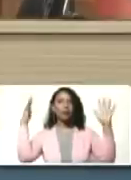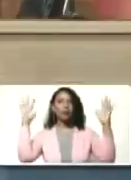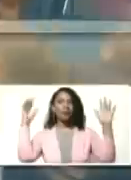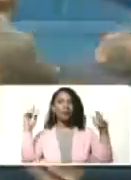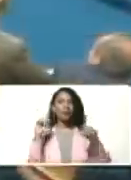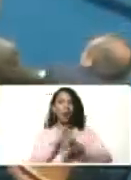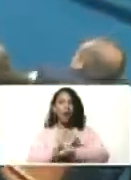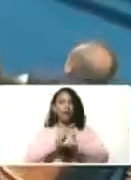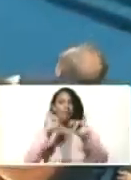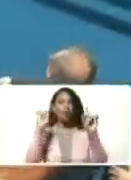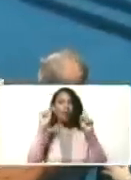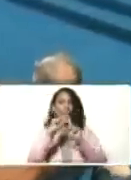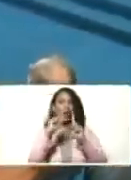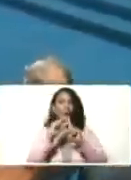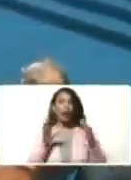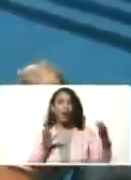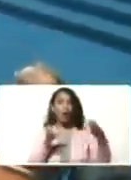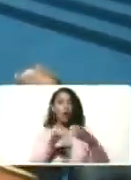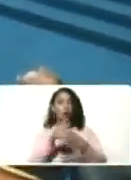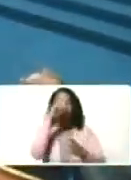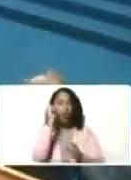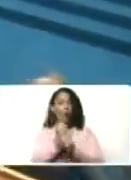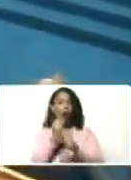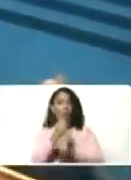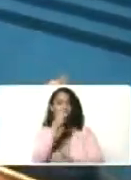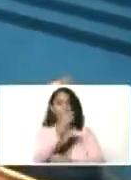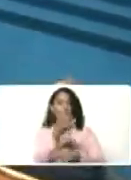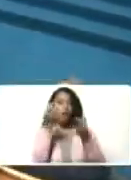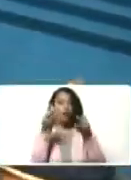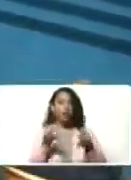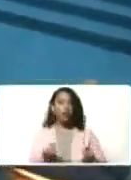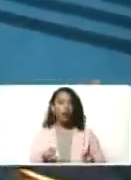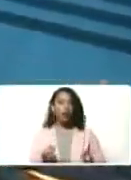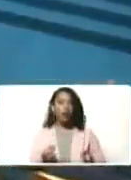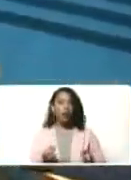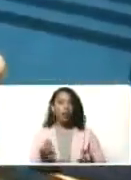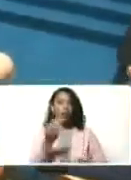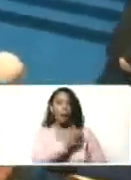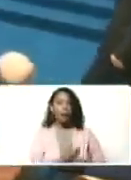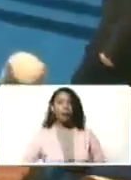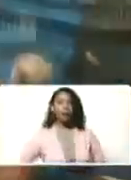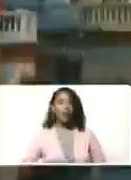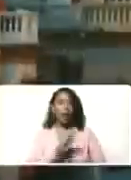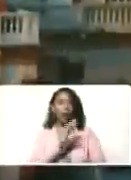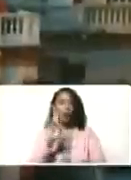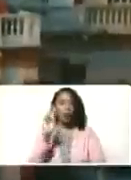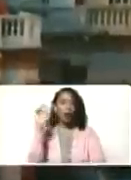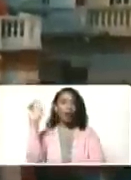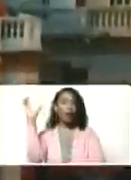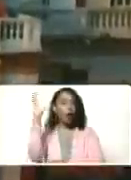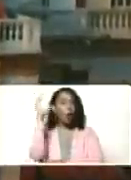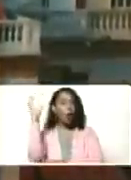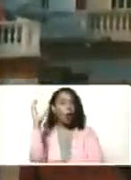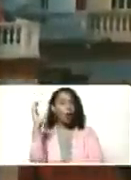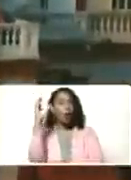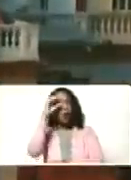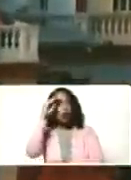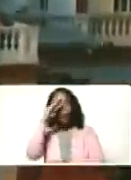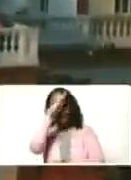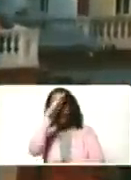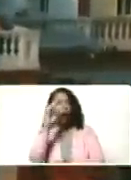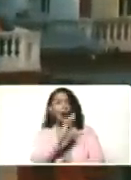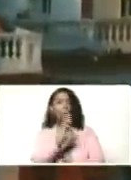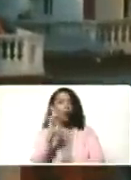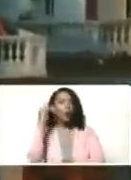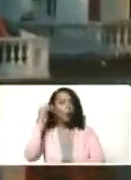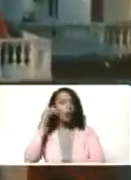Así culmina esta importante reunión de trabajo en la visita oficial del presidente de la República de Colombia, Gustavo Petro, a la República Bolivariana